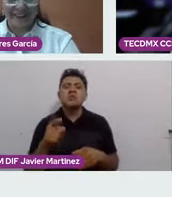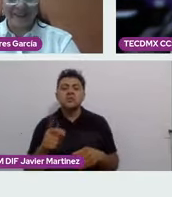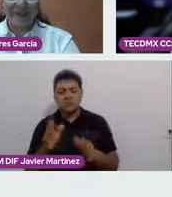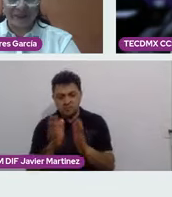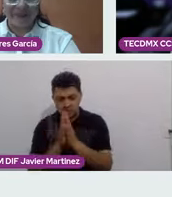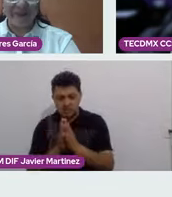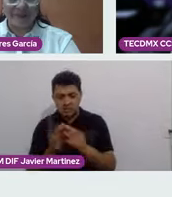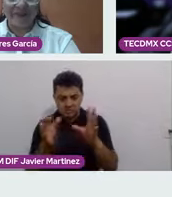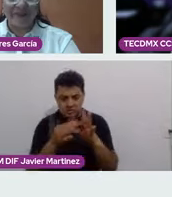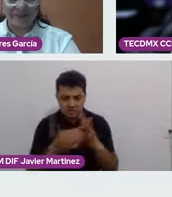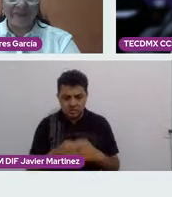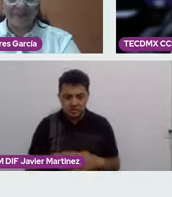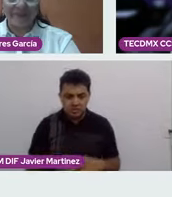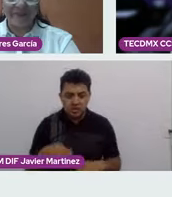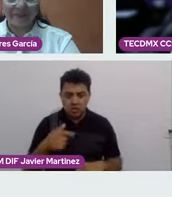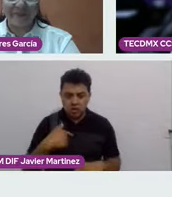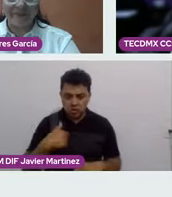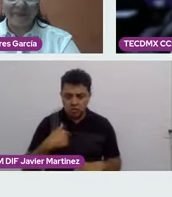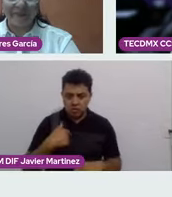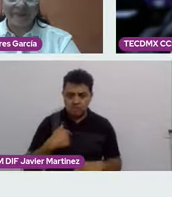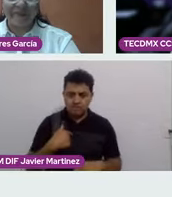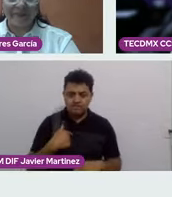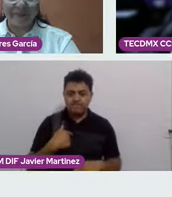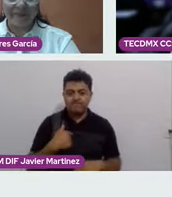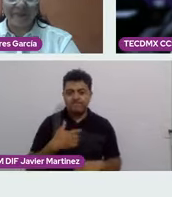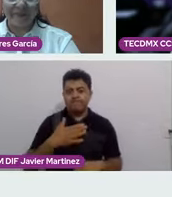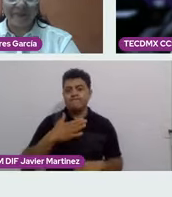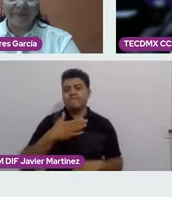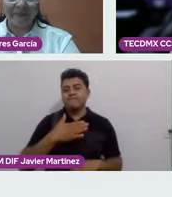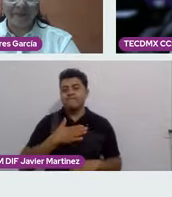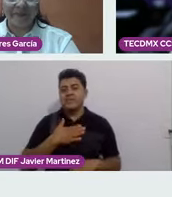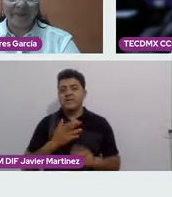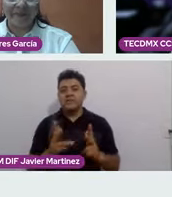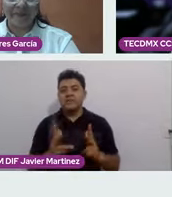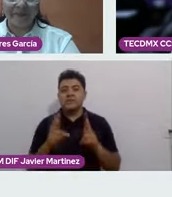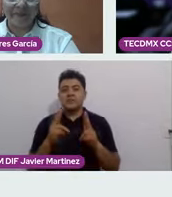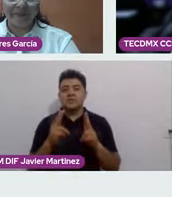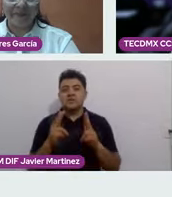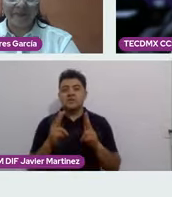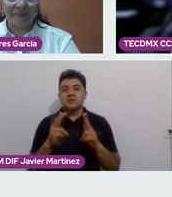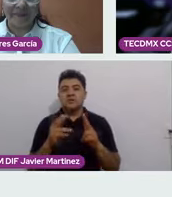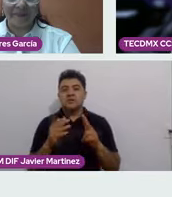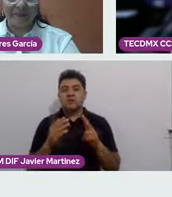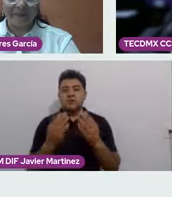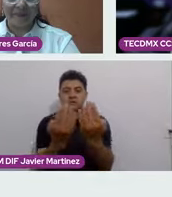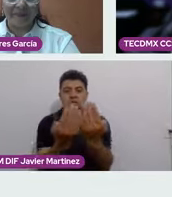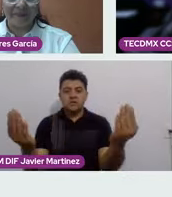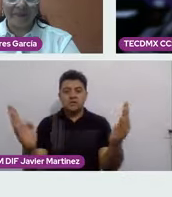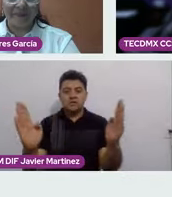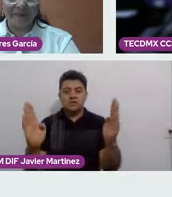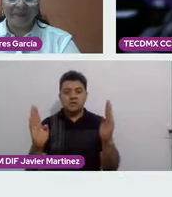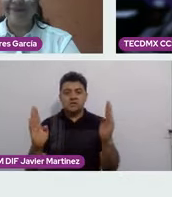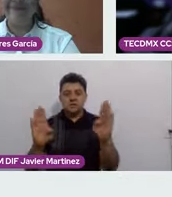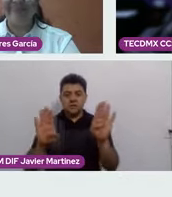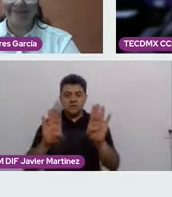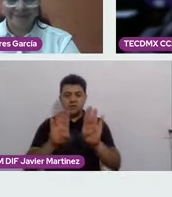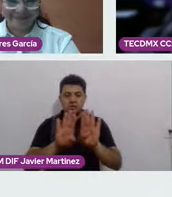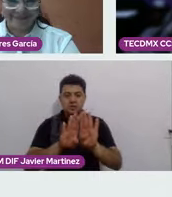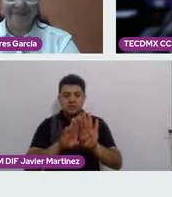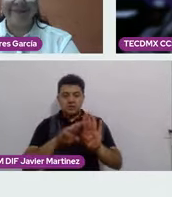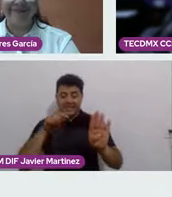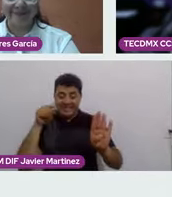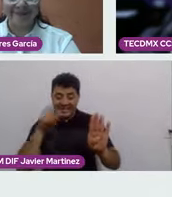de un servidor, es el muro de la indiferencia solo puede ser derrumbado con el mazo de la voluntad.